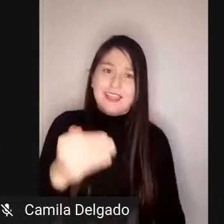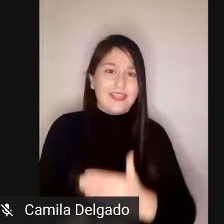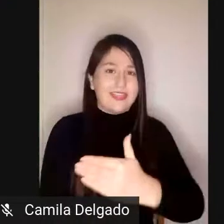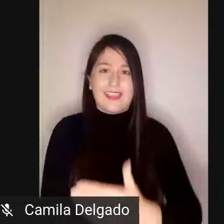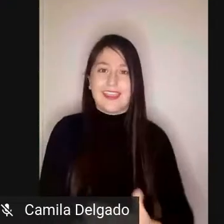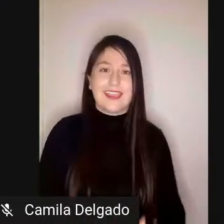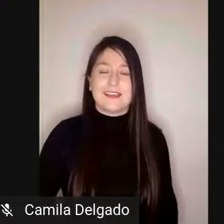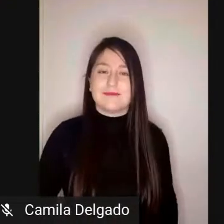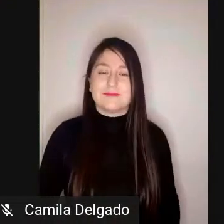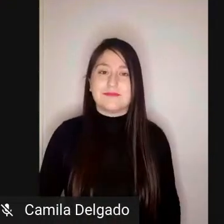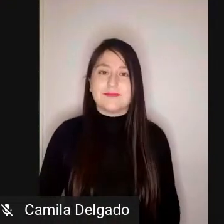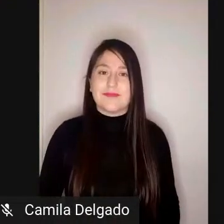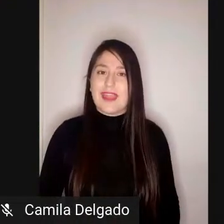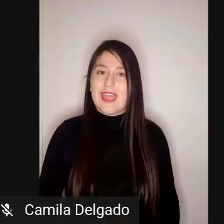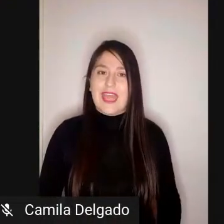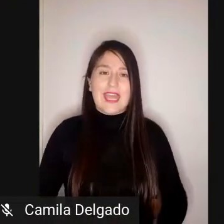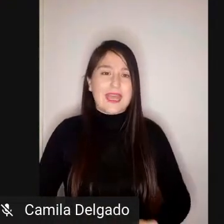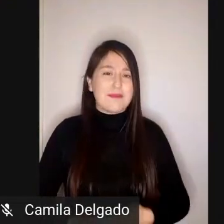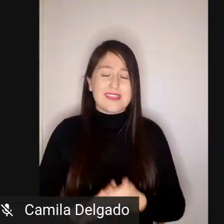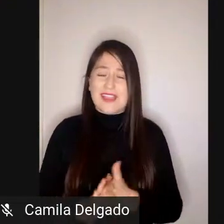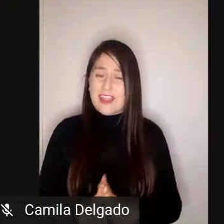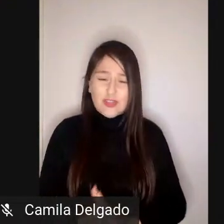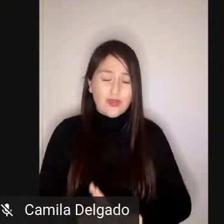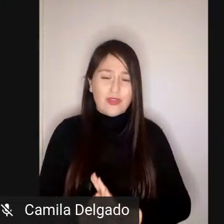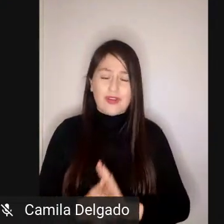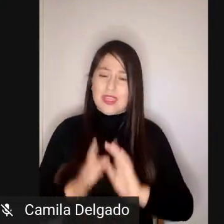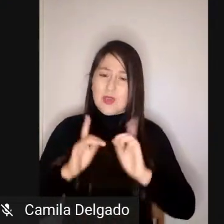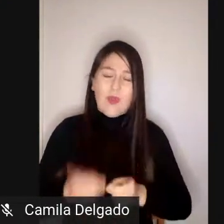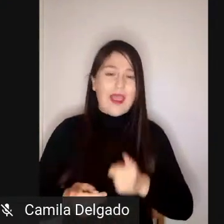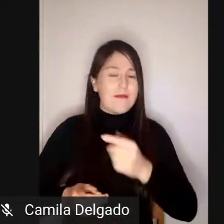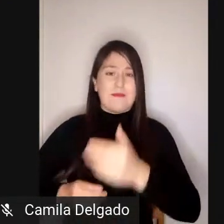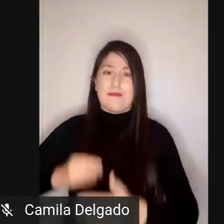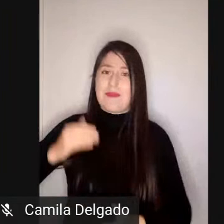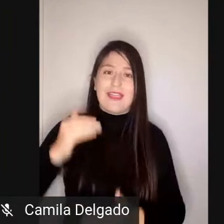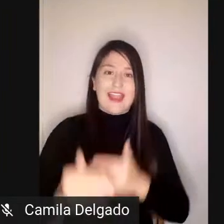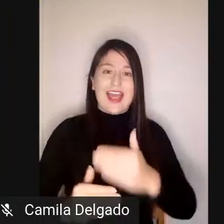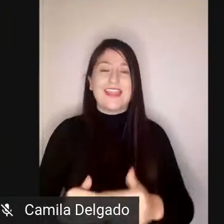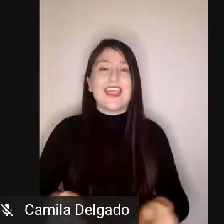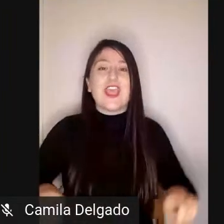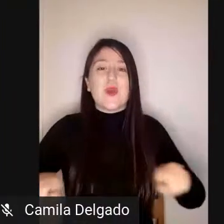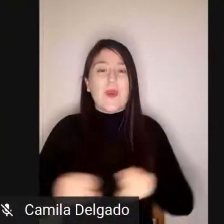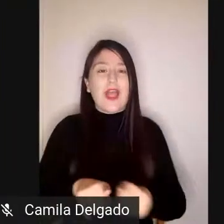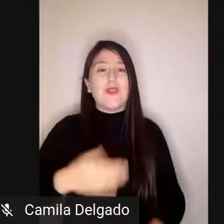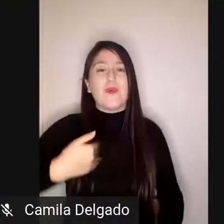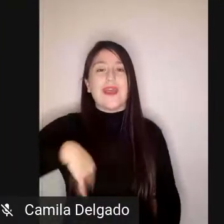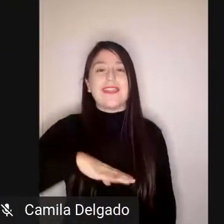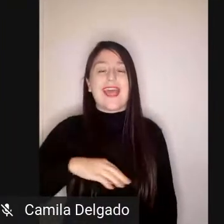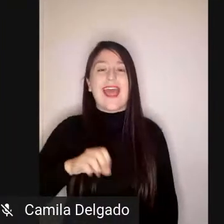Que a pesar de todo va para adelante. Como nuestra querida Anita González, Felipe.